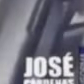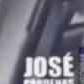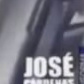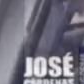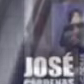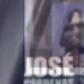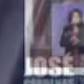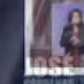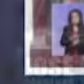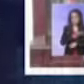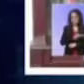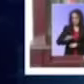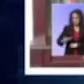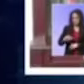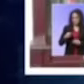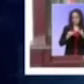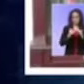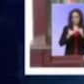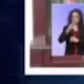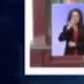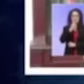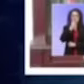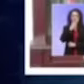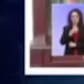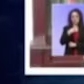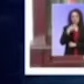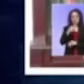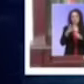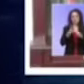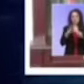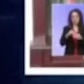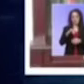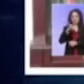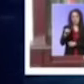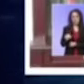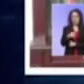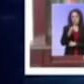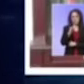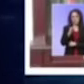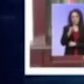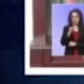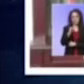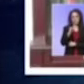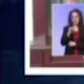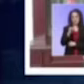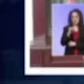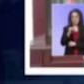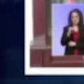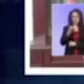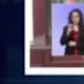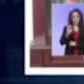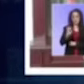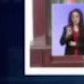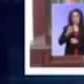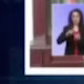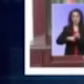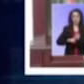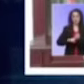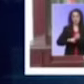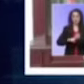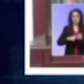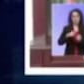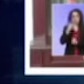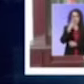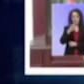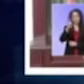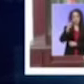privada, definitivamente. Tomando en consideración el expediente que el mismo tribunal votó hace una semana, en donde los